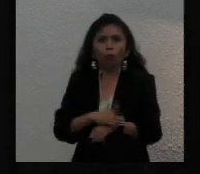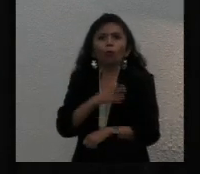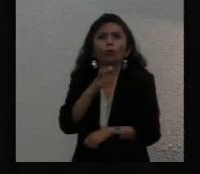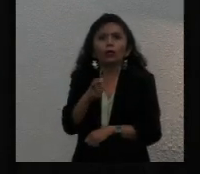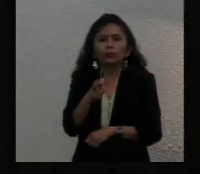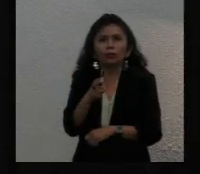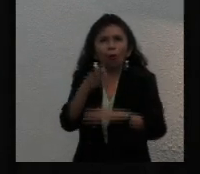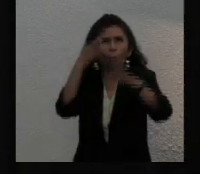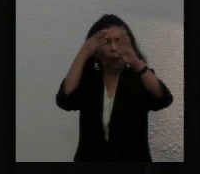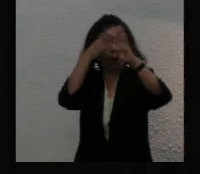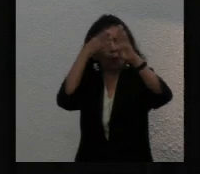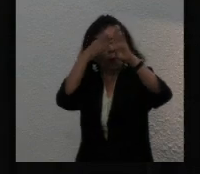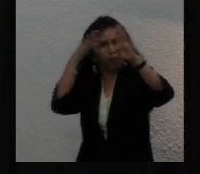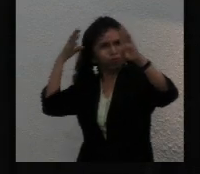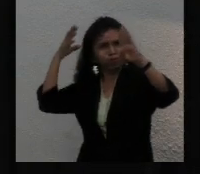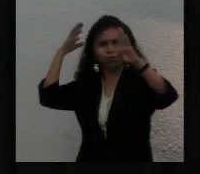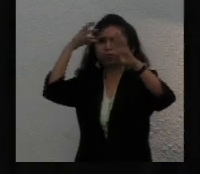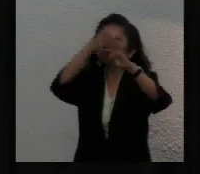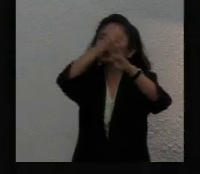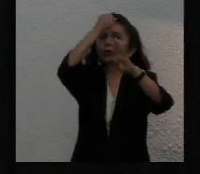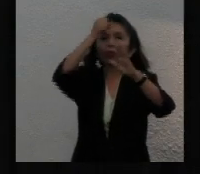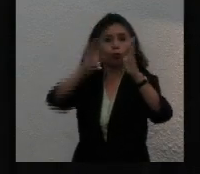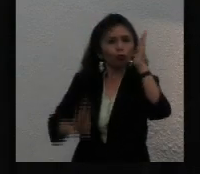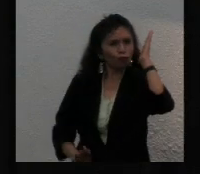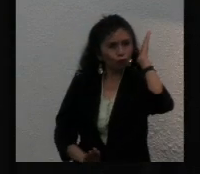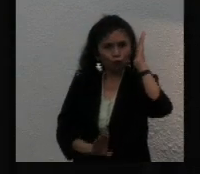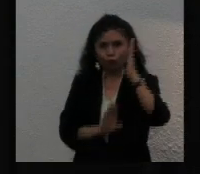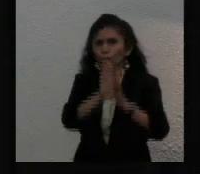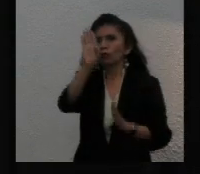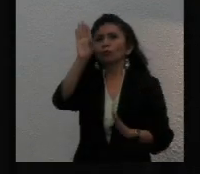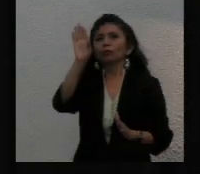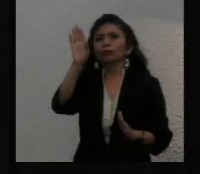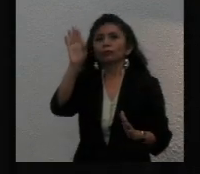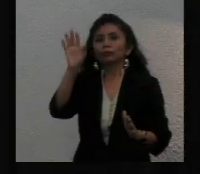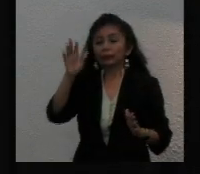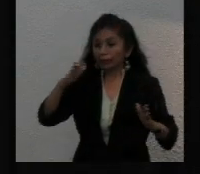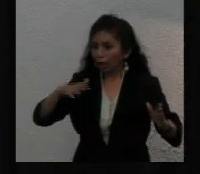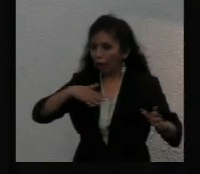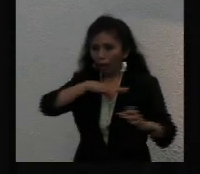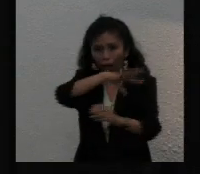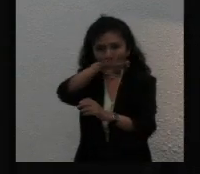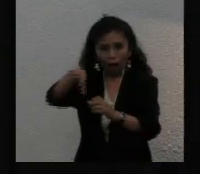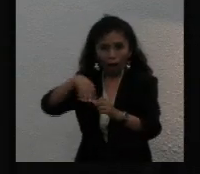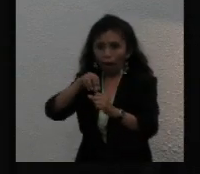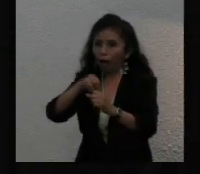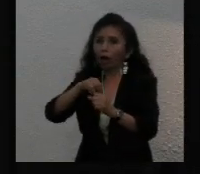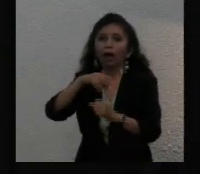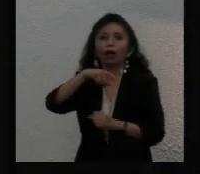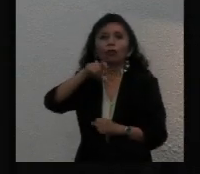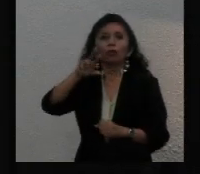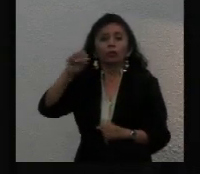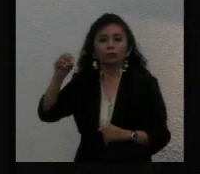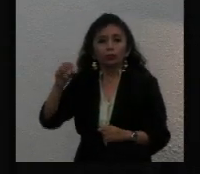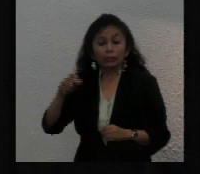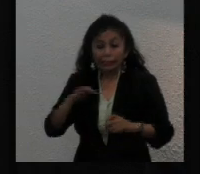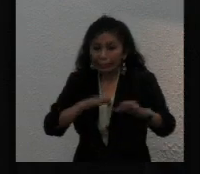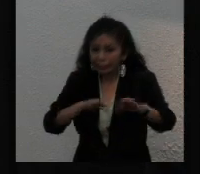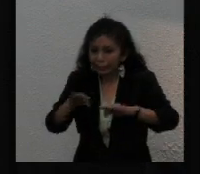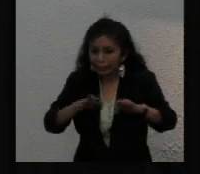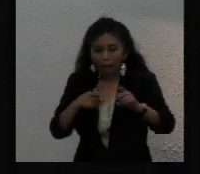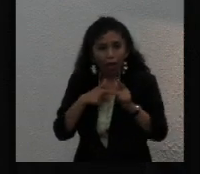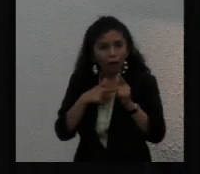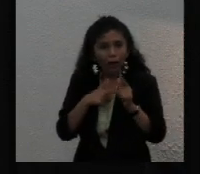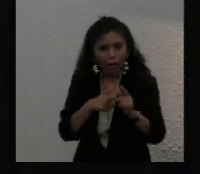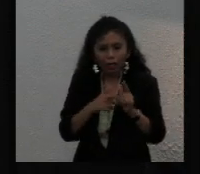queremos alcanzar nuestro objetivo de la prosperidad compartida llegue a todo Quintana Roo, tenemos que continuar trabajando en